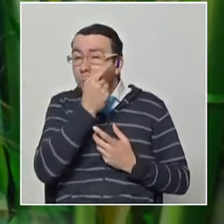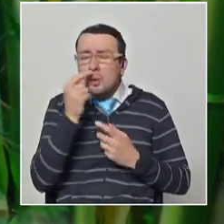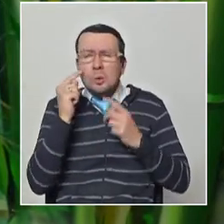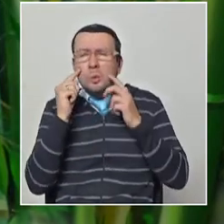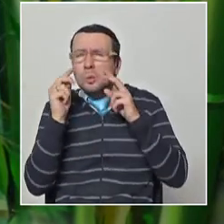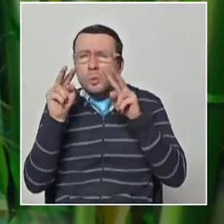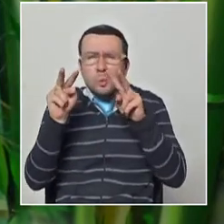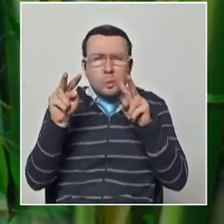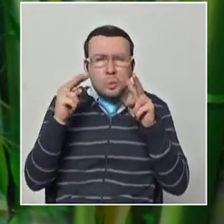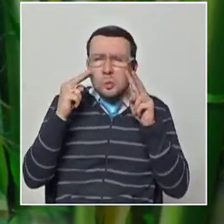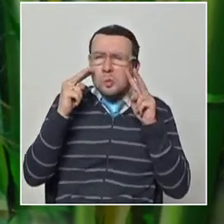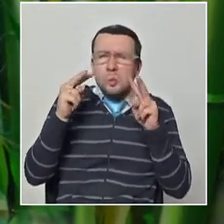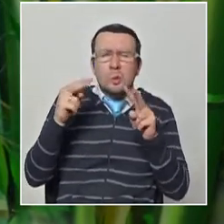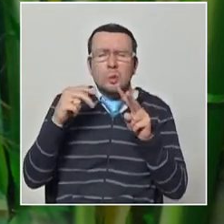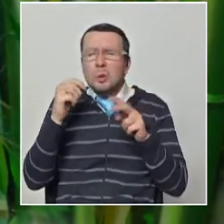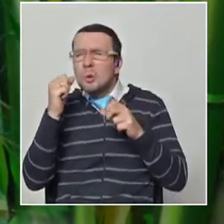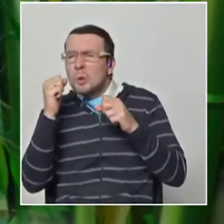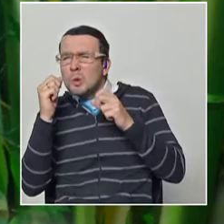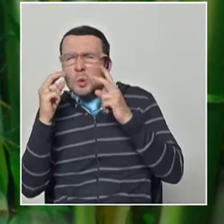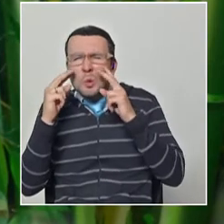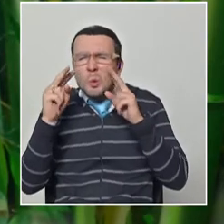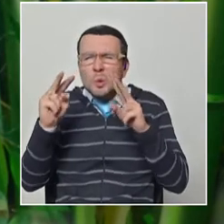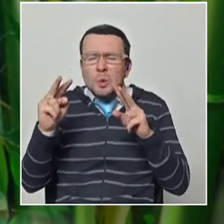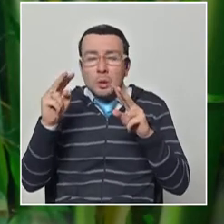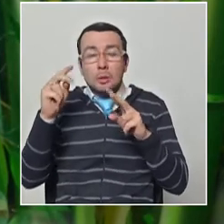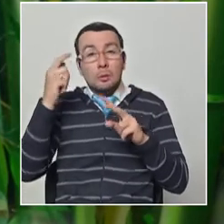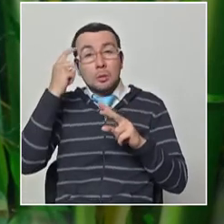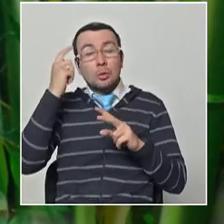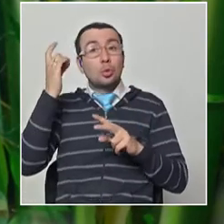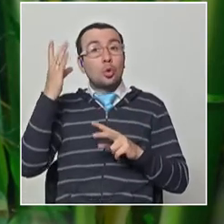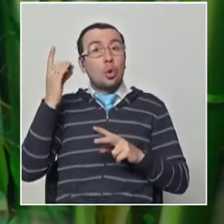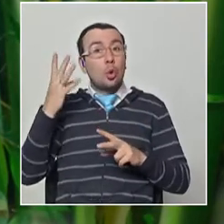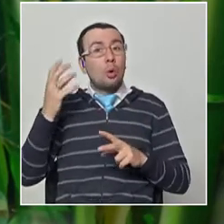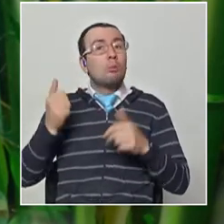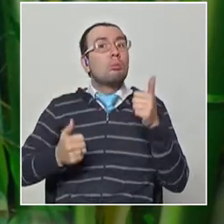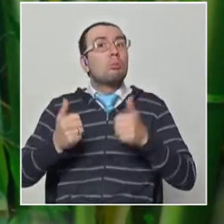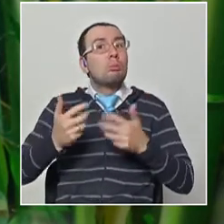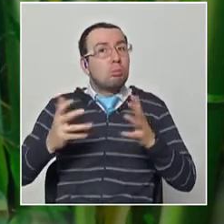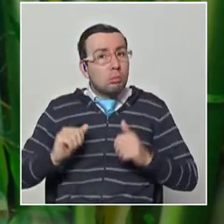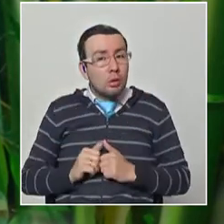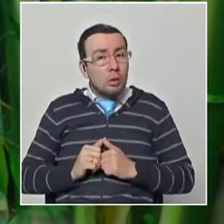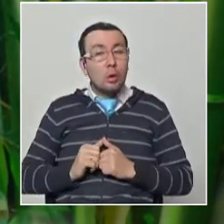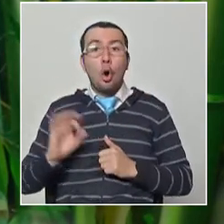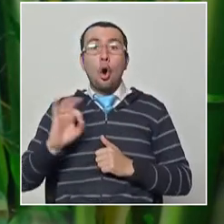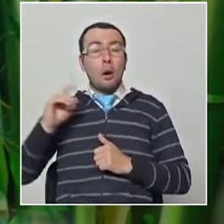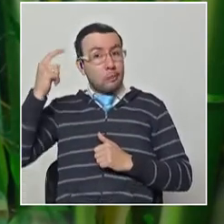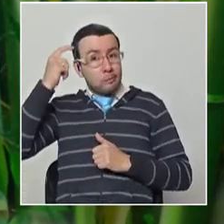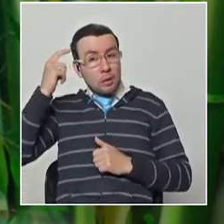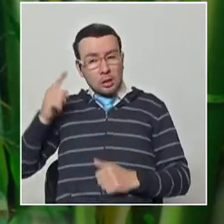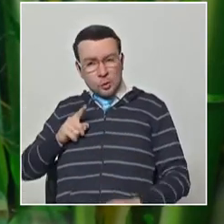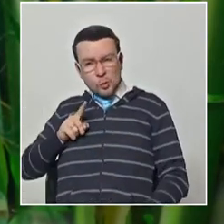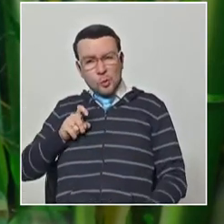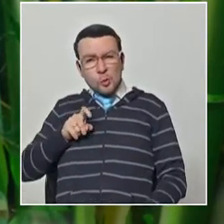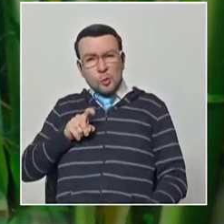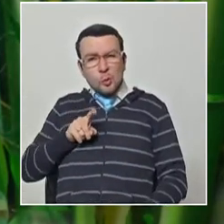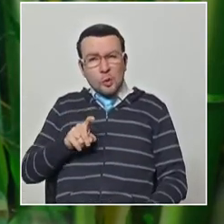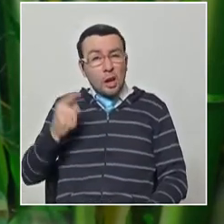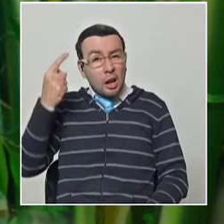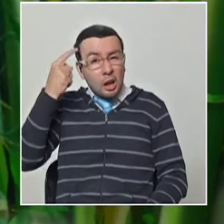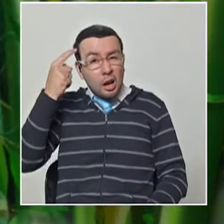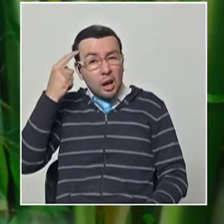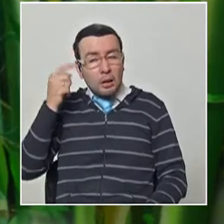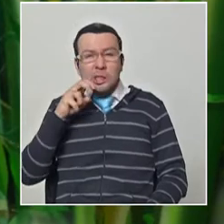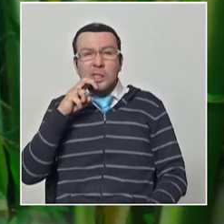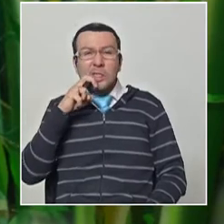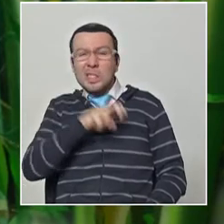enfocar bien y tengo que hacer fuerza para poder leer los parásitos en el cerebro como la neurocisticercosis que en días